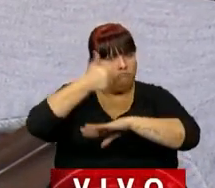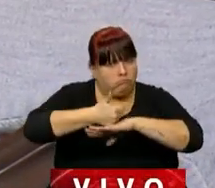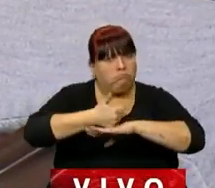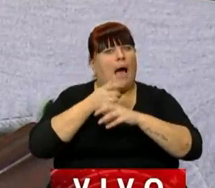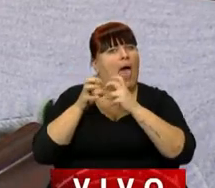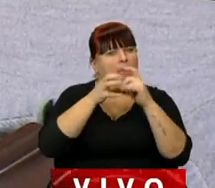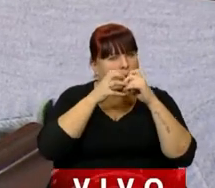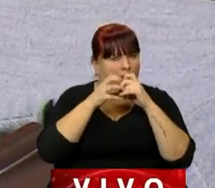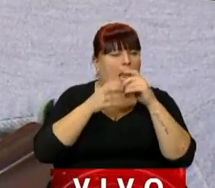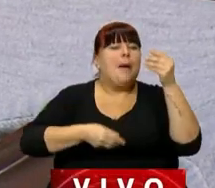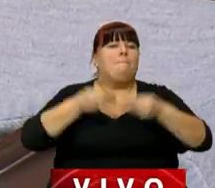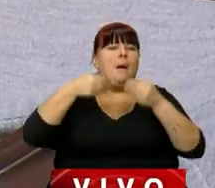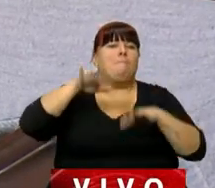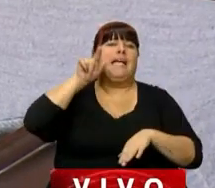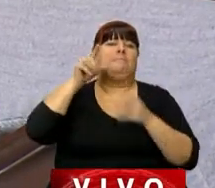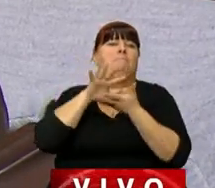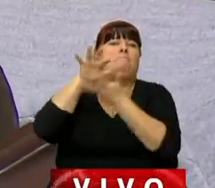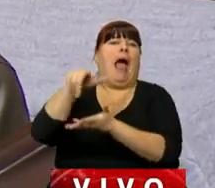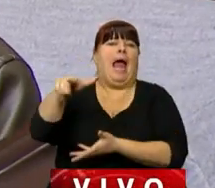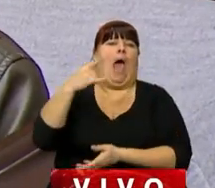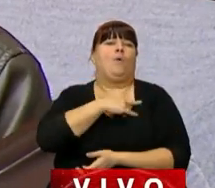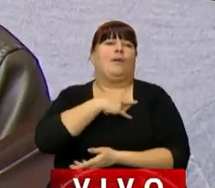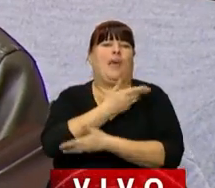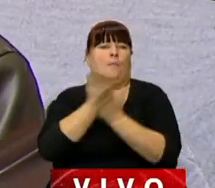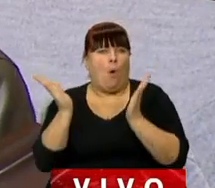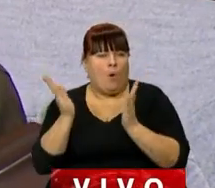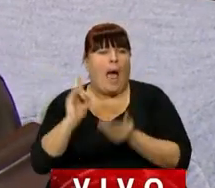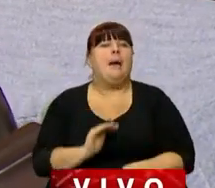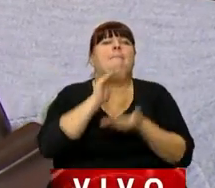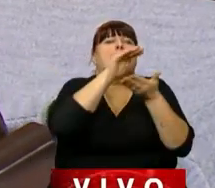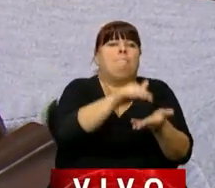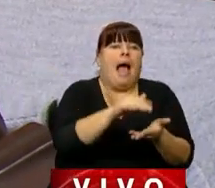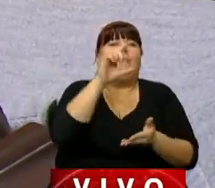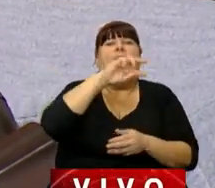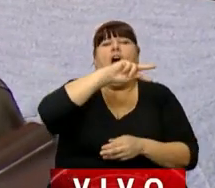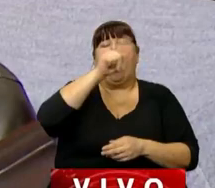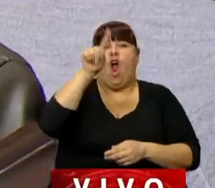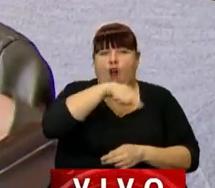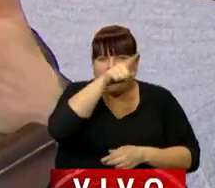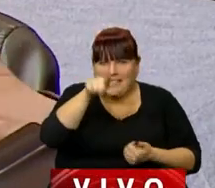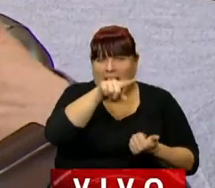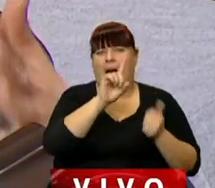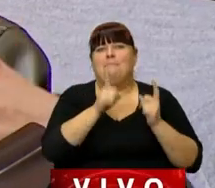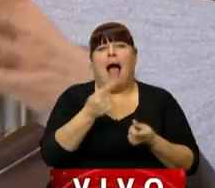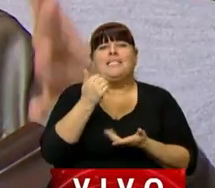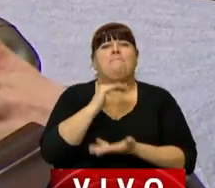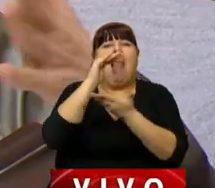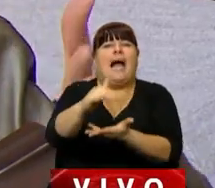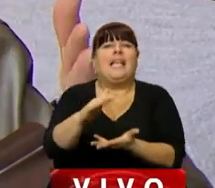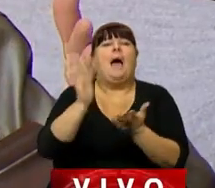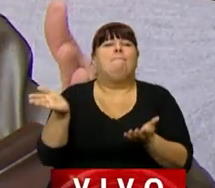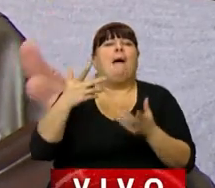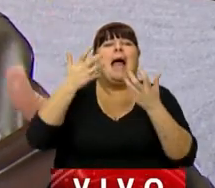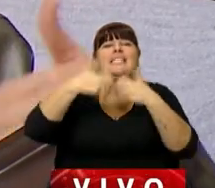más presupuesto para las universidades públicas más presupuesto para el conicet más presupuesto para todo ese sistema